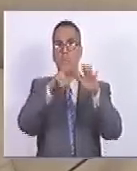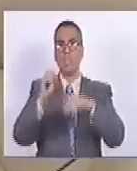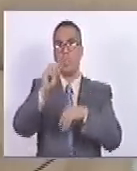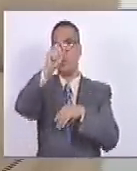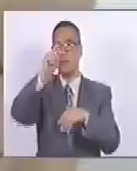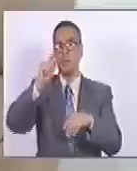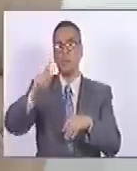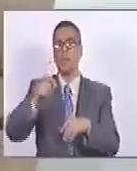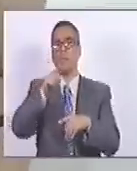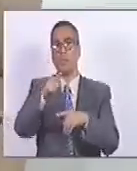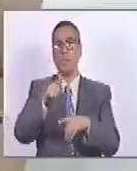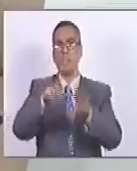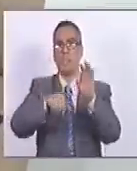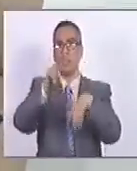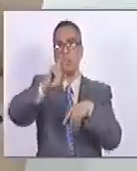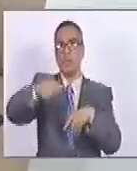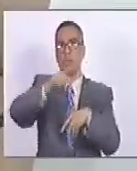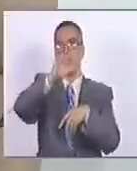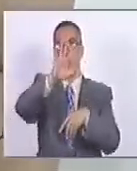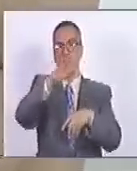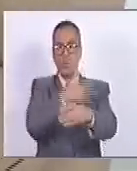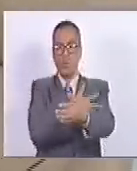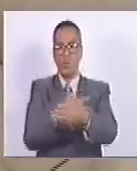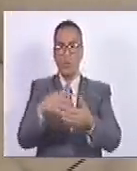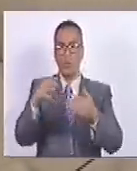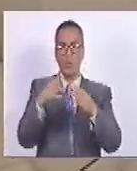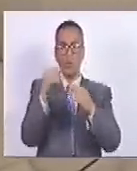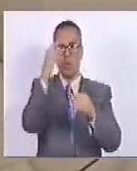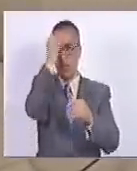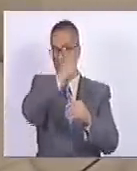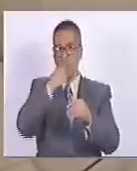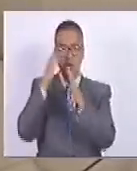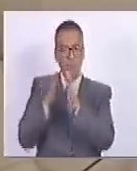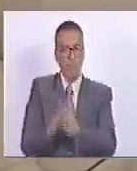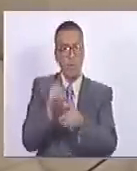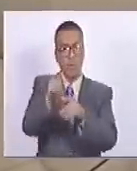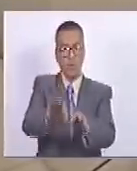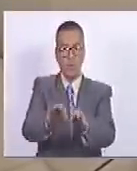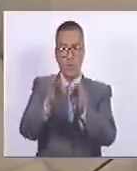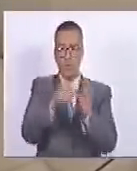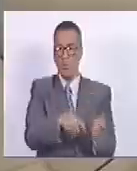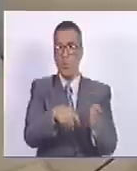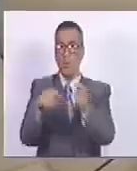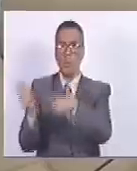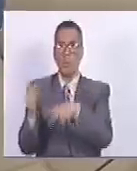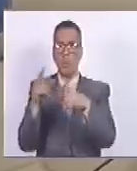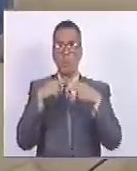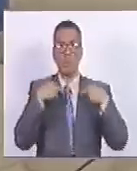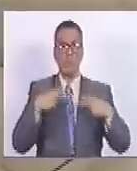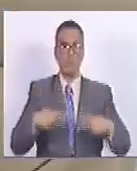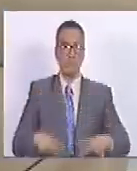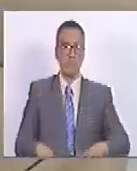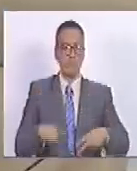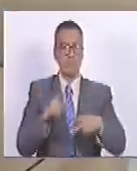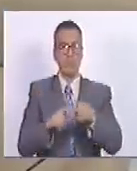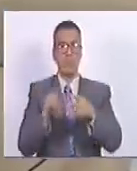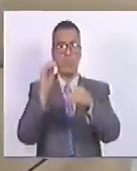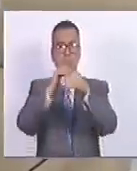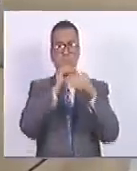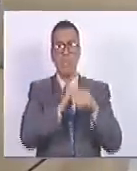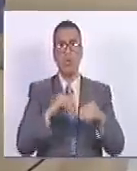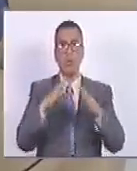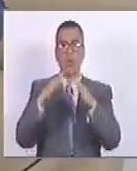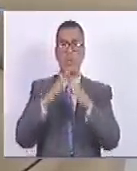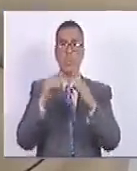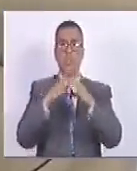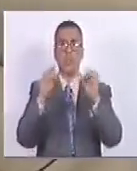70% de esos 12,5 millones de africanos sacados de allí de su vida, de su continente, de su casa,